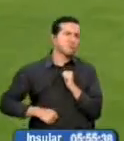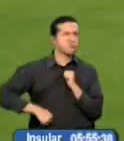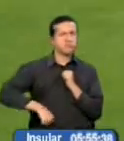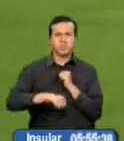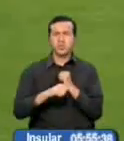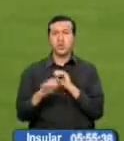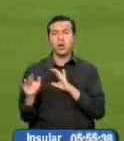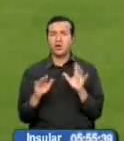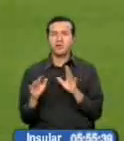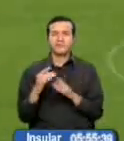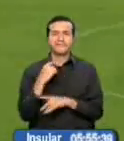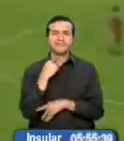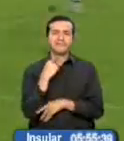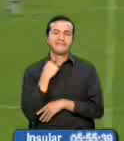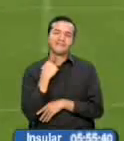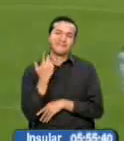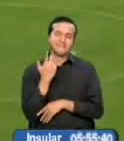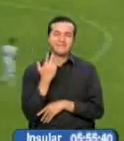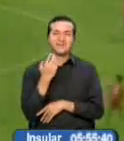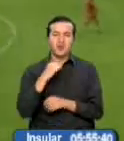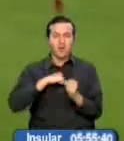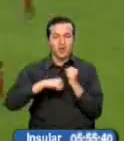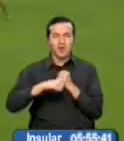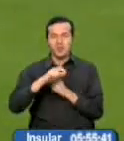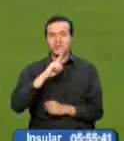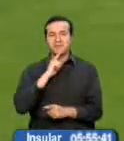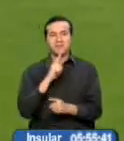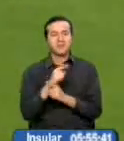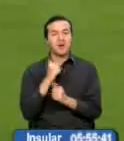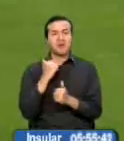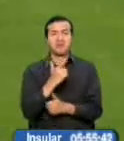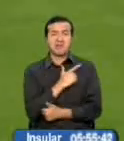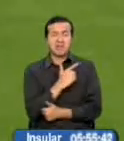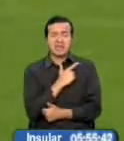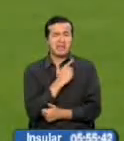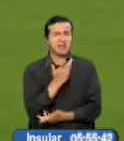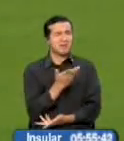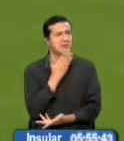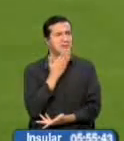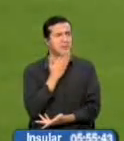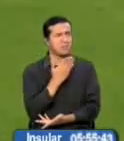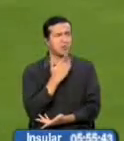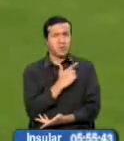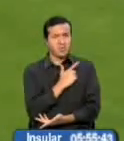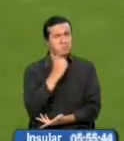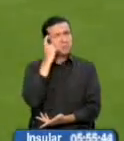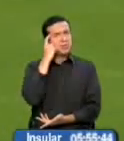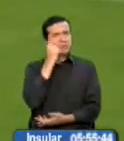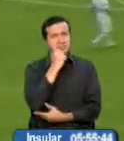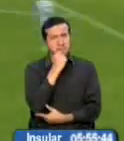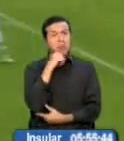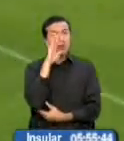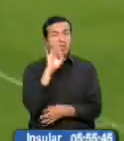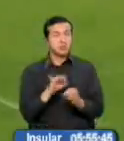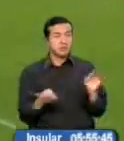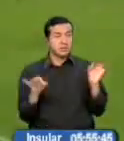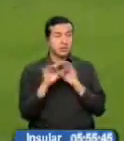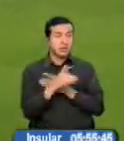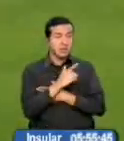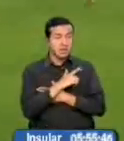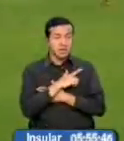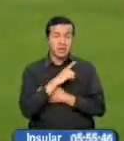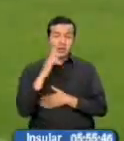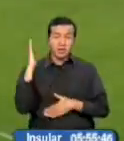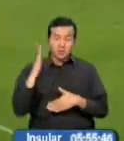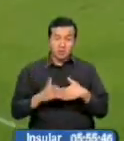inatajable para el golero Daniel Viteri. Irreconocible Liga Deportiva Universitaria en el partido que era considerado el más importante y en el cierre del año